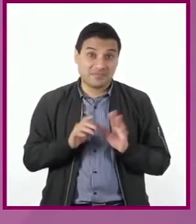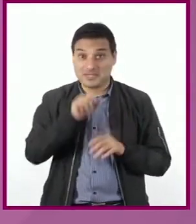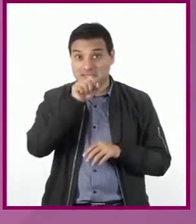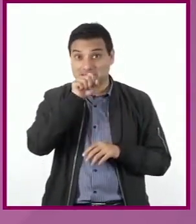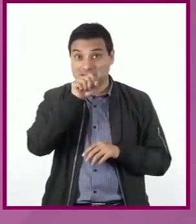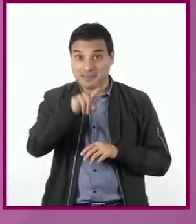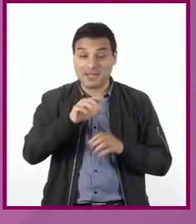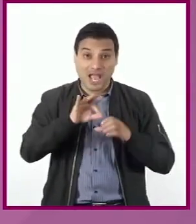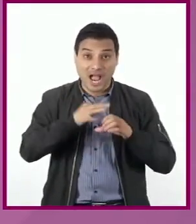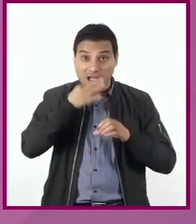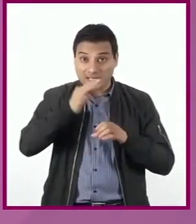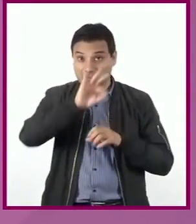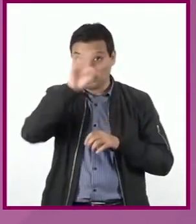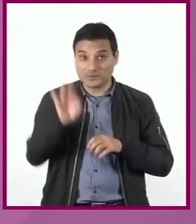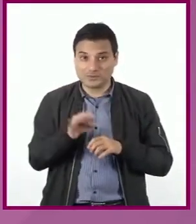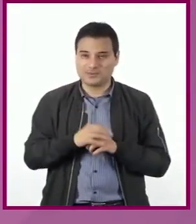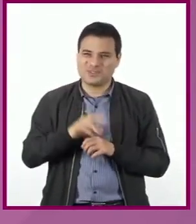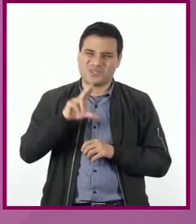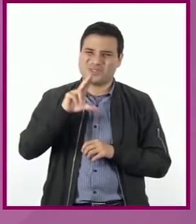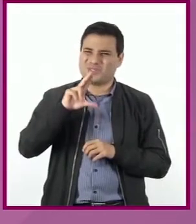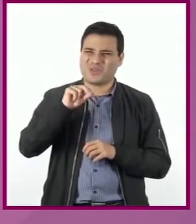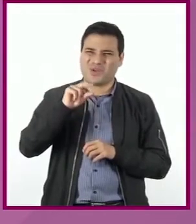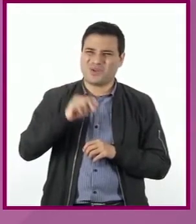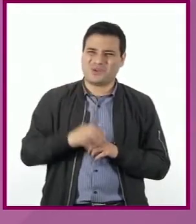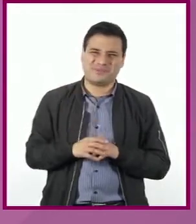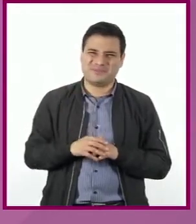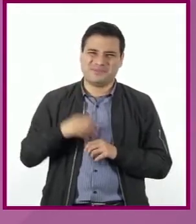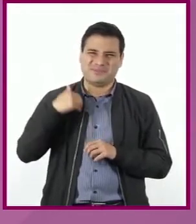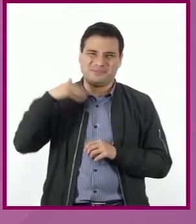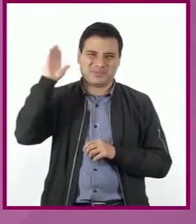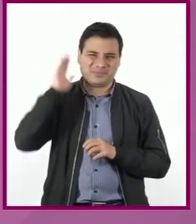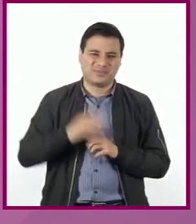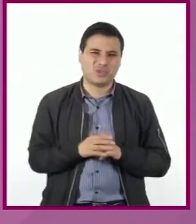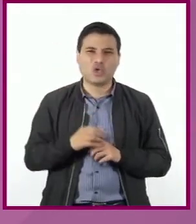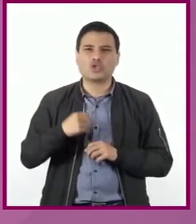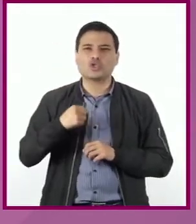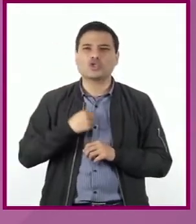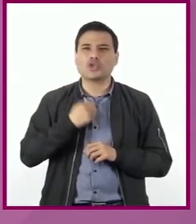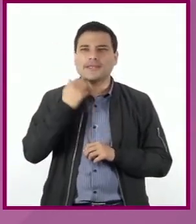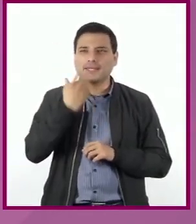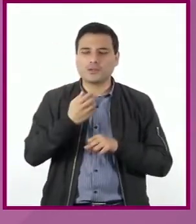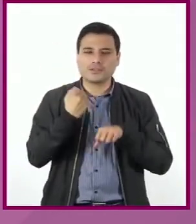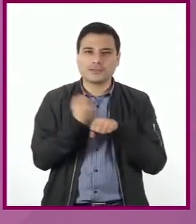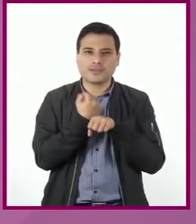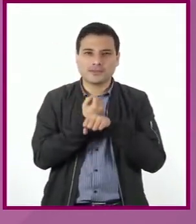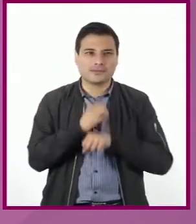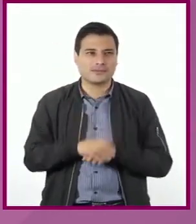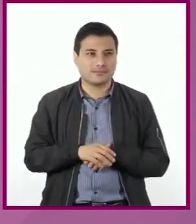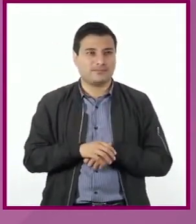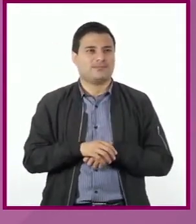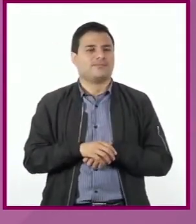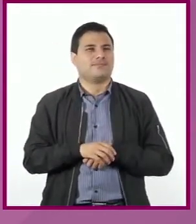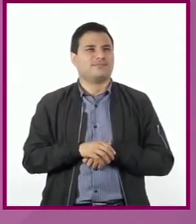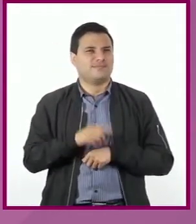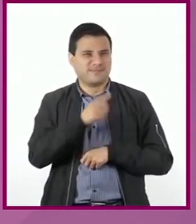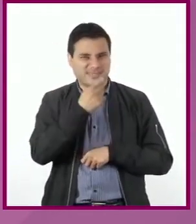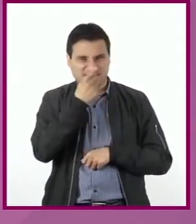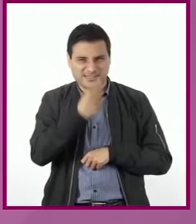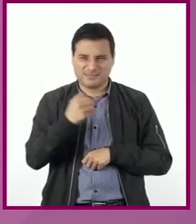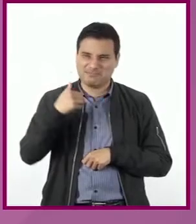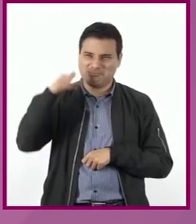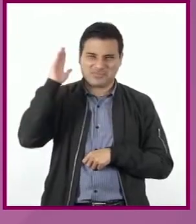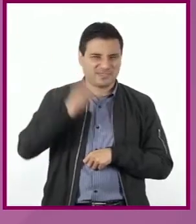tienen descuento. No, qué botanas ni qué 8 cuartos. Vine porque necesito zapatos. ¿Ni qué 8 cuartos? ¡Qué